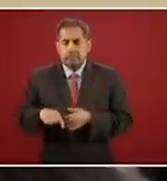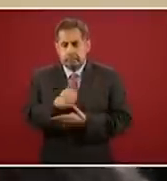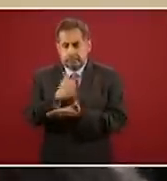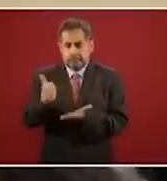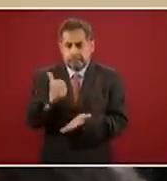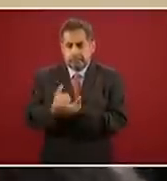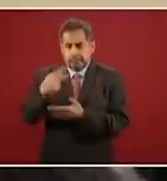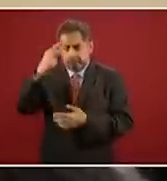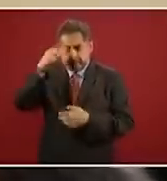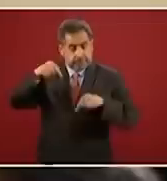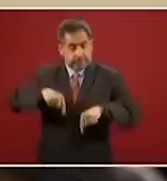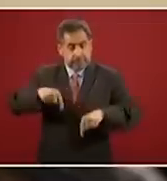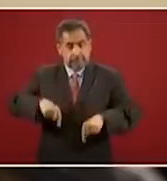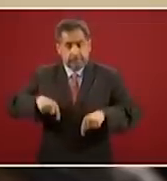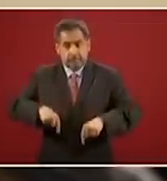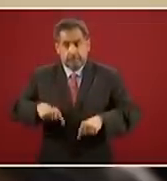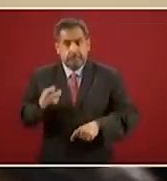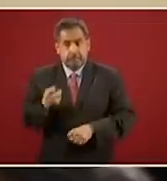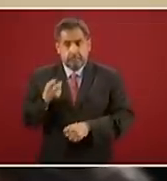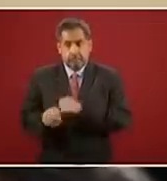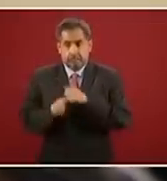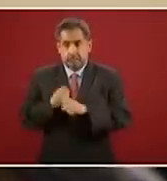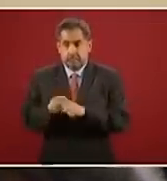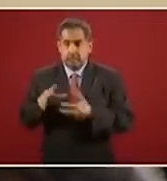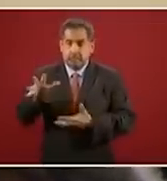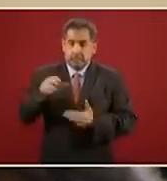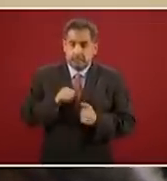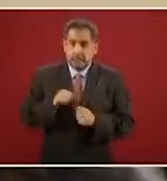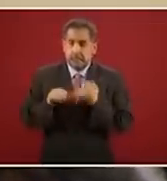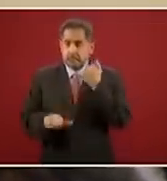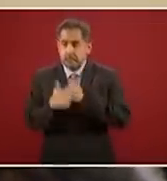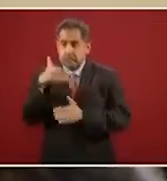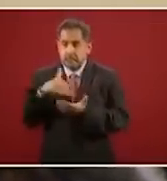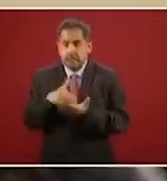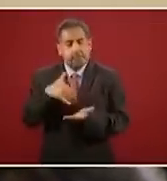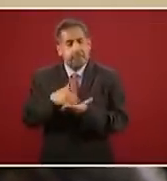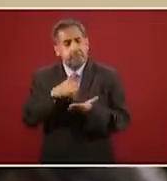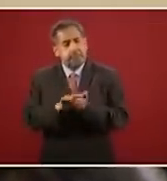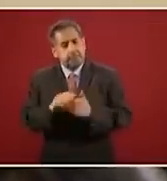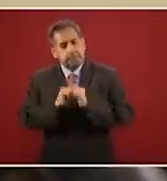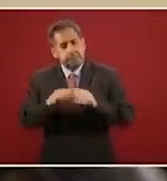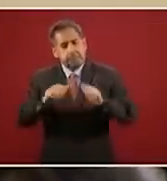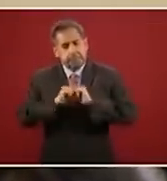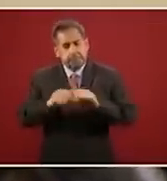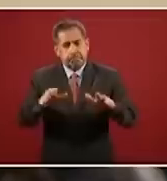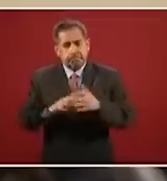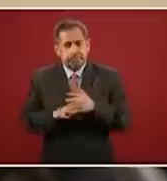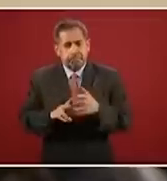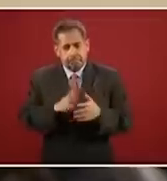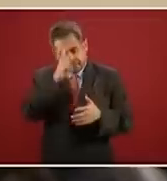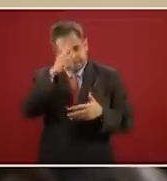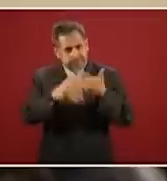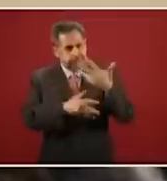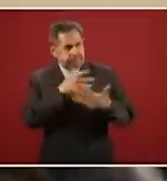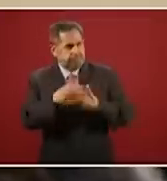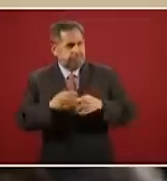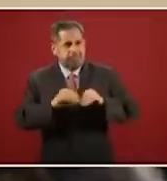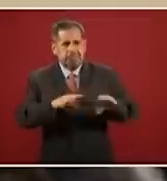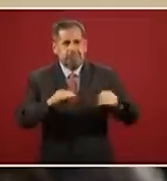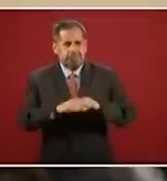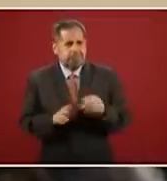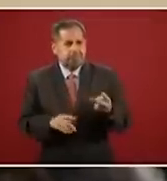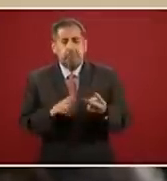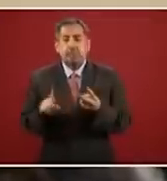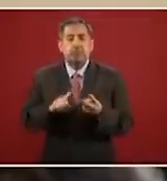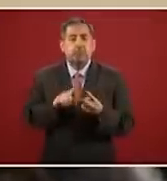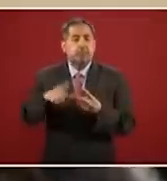de México, que este año acumularon 11,000 publicaciones o reproducciones de violencia, o como por ejemplo un medio